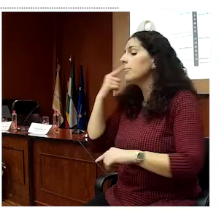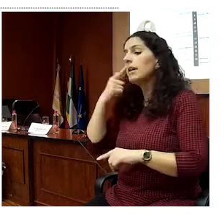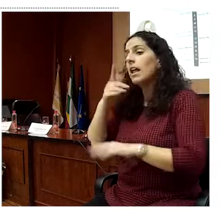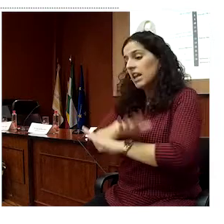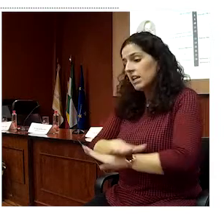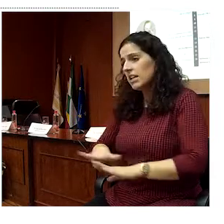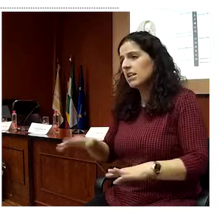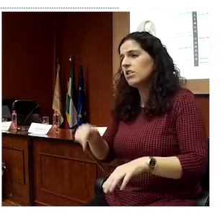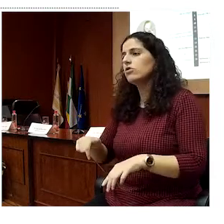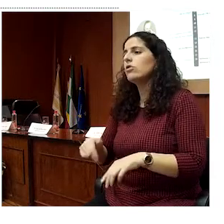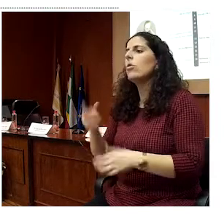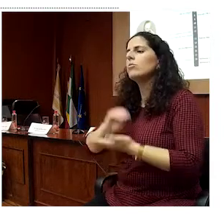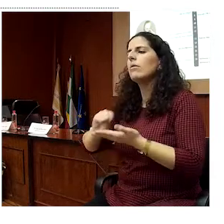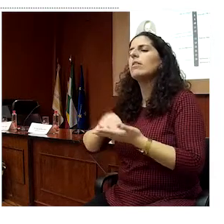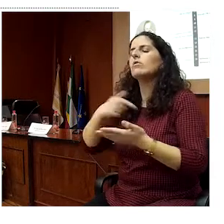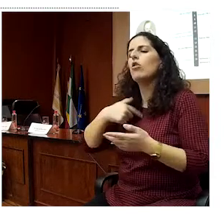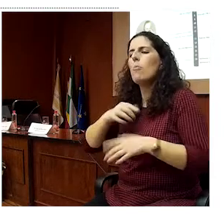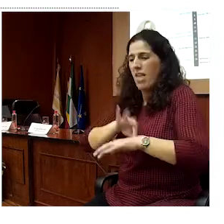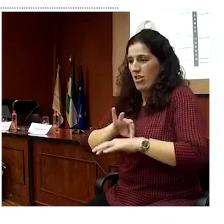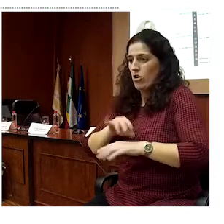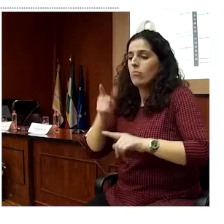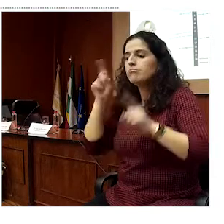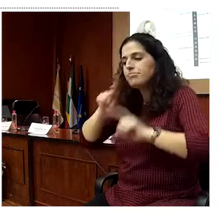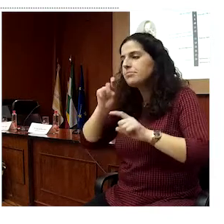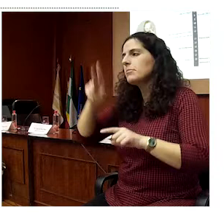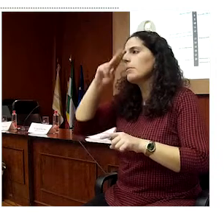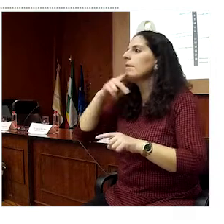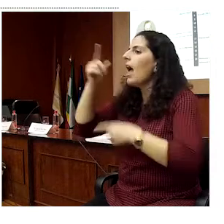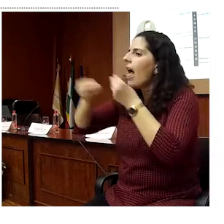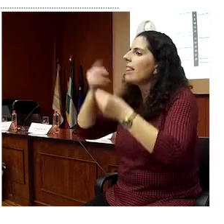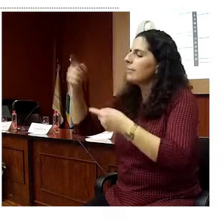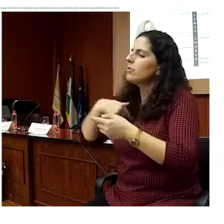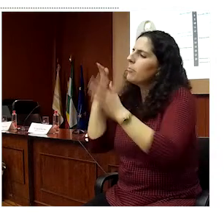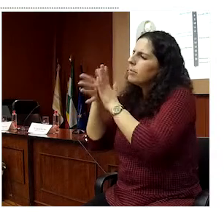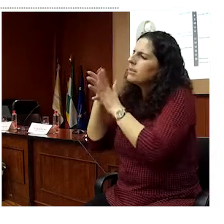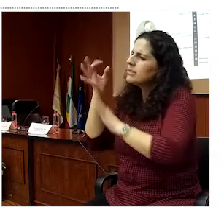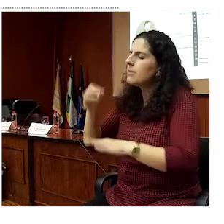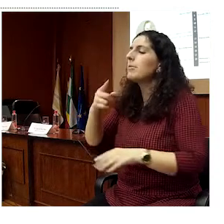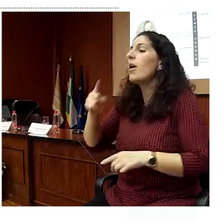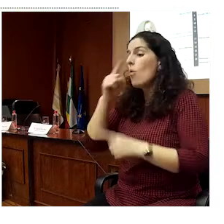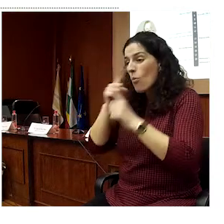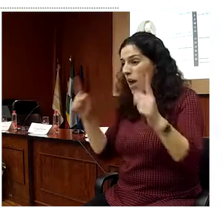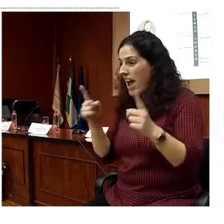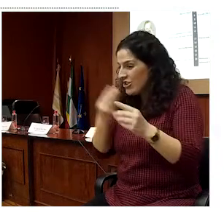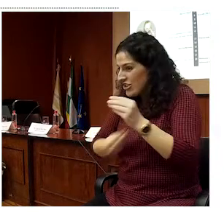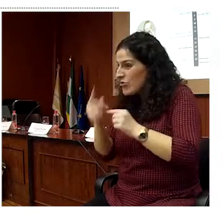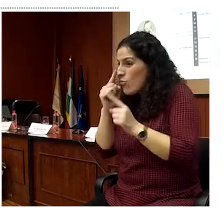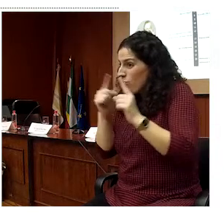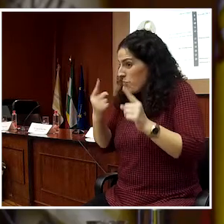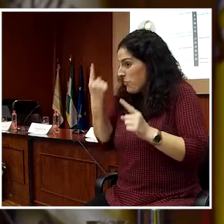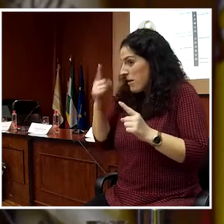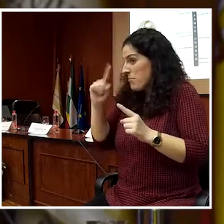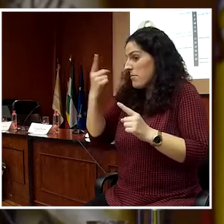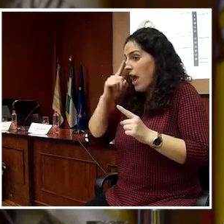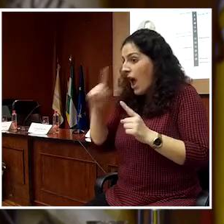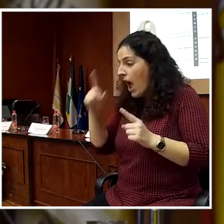pediatras solemos dar una serie de pautas para que los padres sigan, y en el primer año de vida todo el mundo está muy concienciado